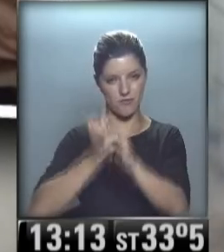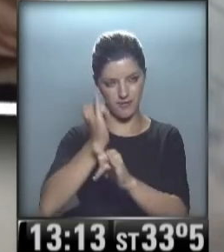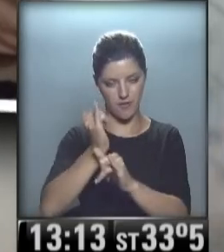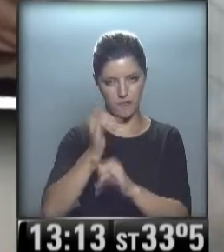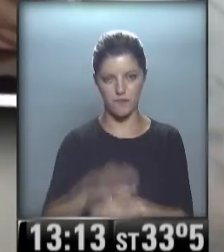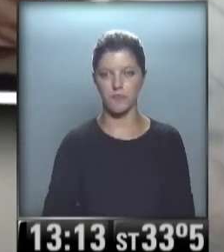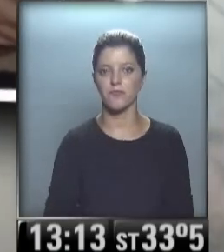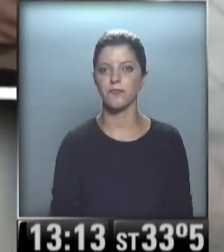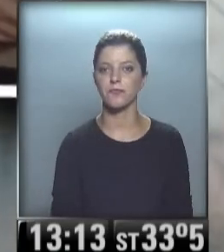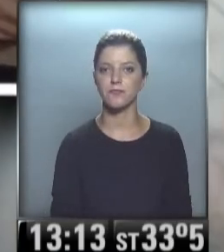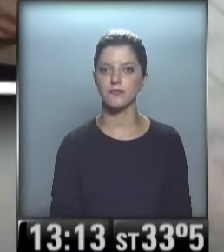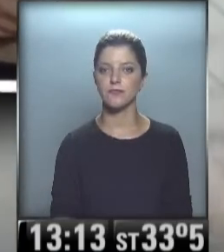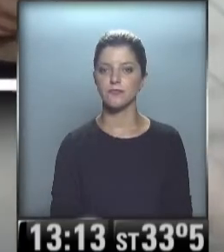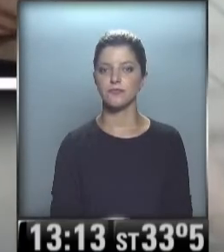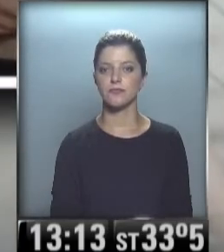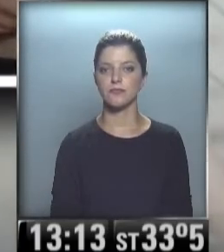próximo